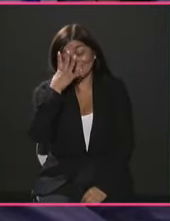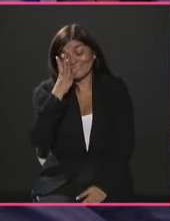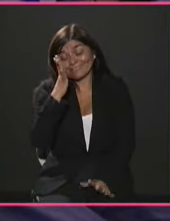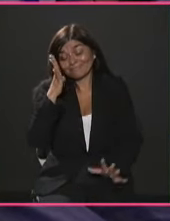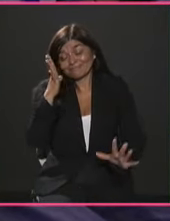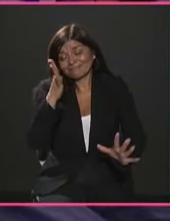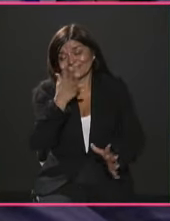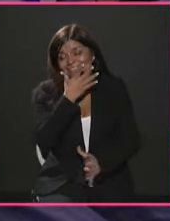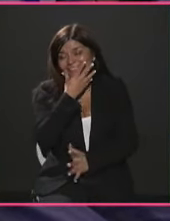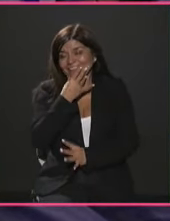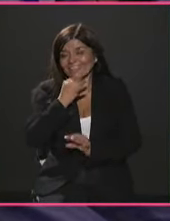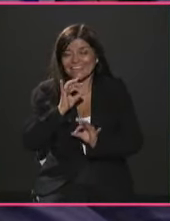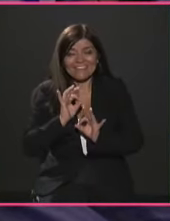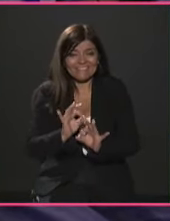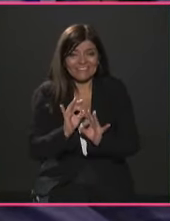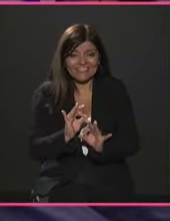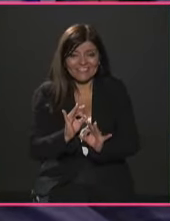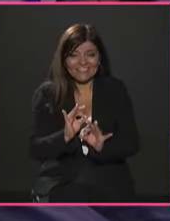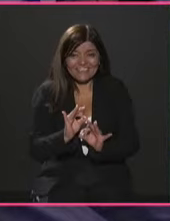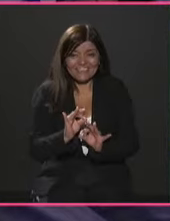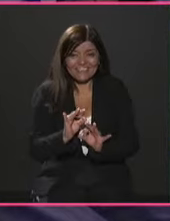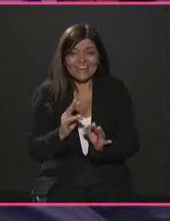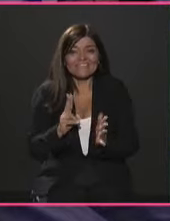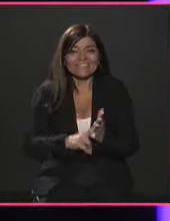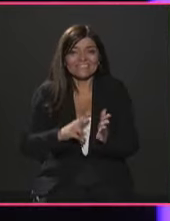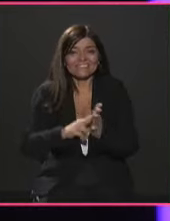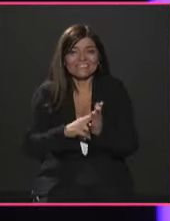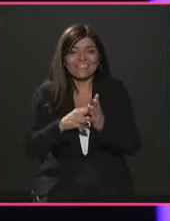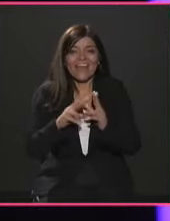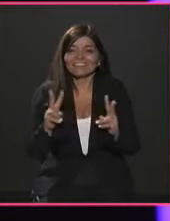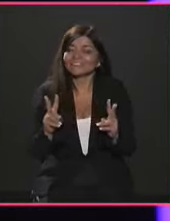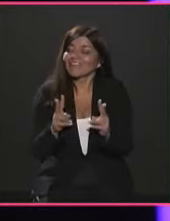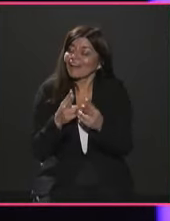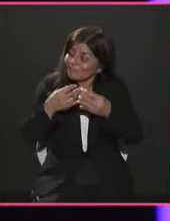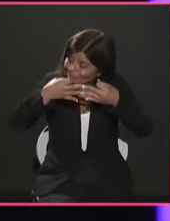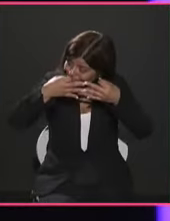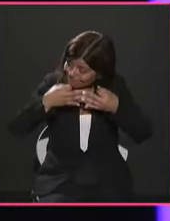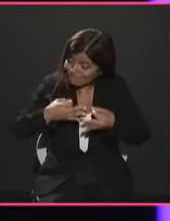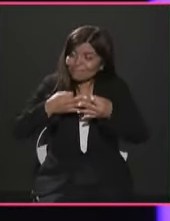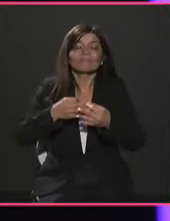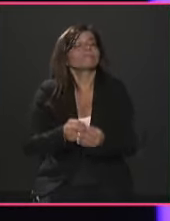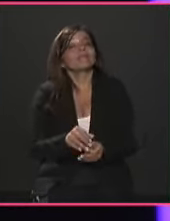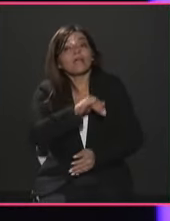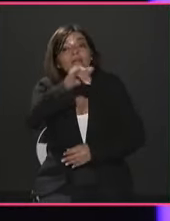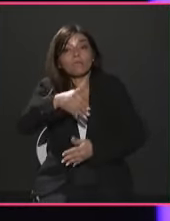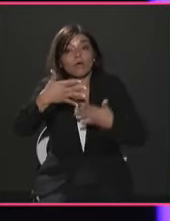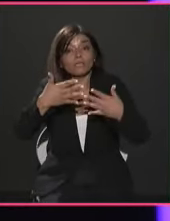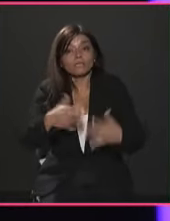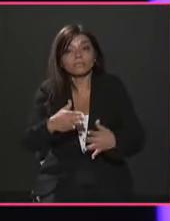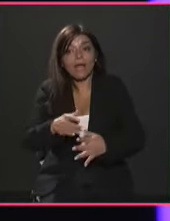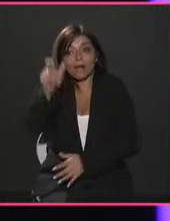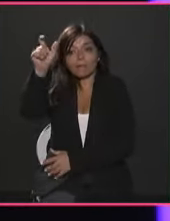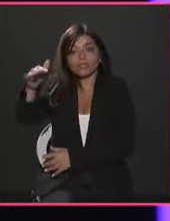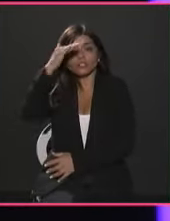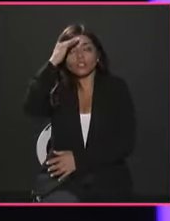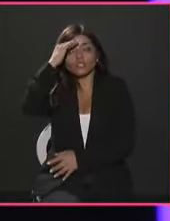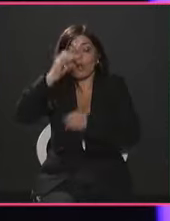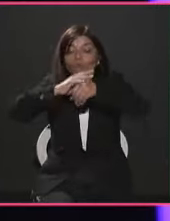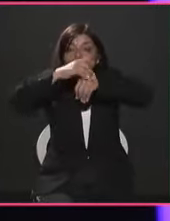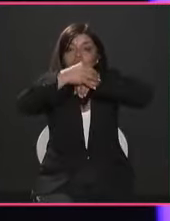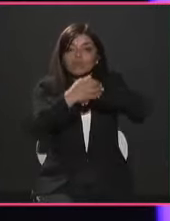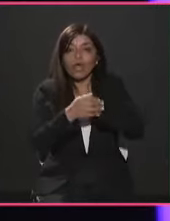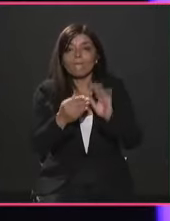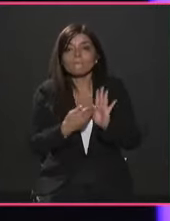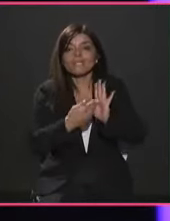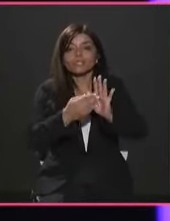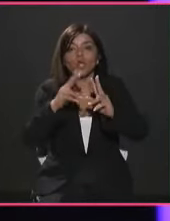increíble Así que realmente Tuvo una recuperación increíble después de haberse recuperado el experto en bacteriófagos